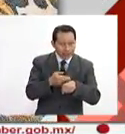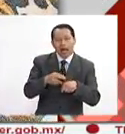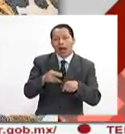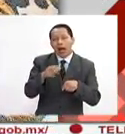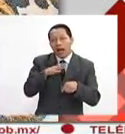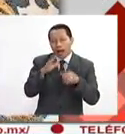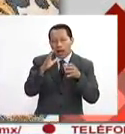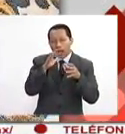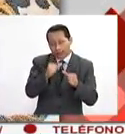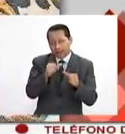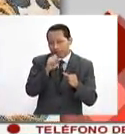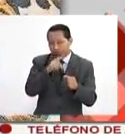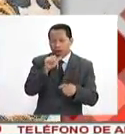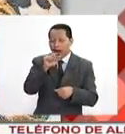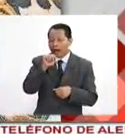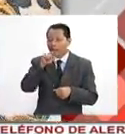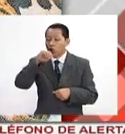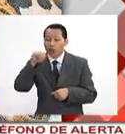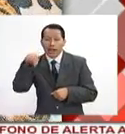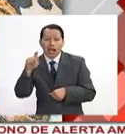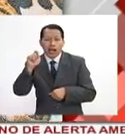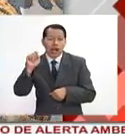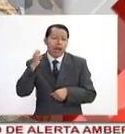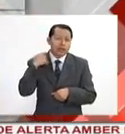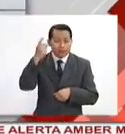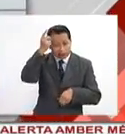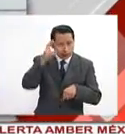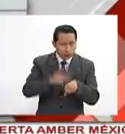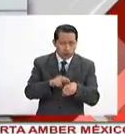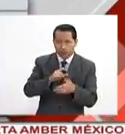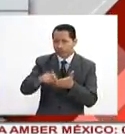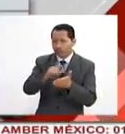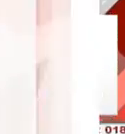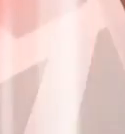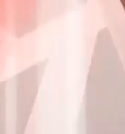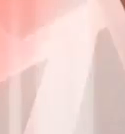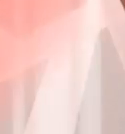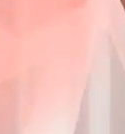Estatal, y Antonio N., exdirector de adquisiciones.